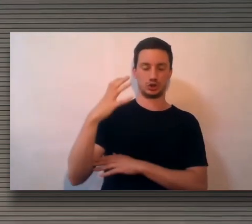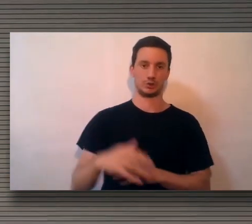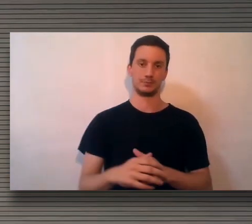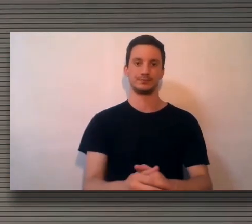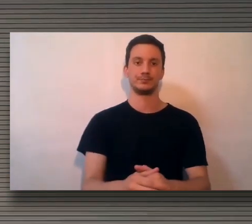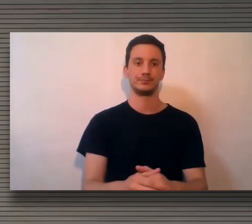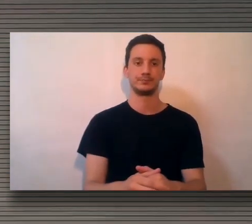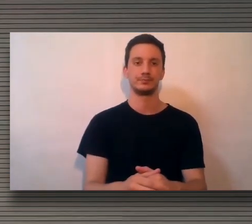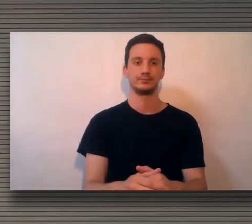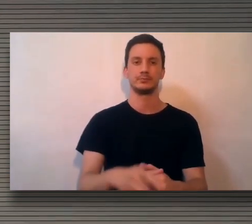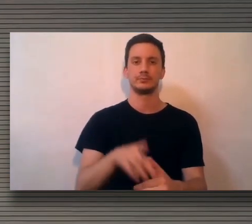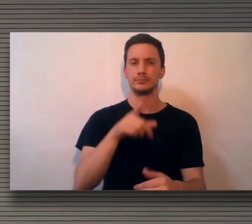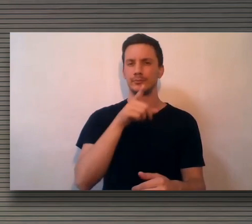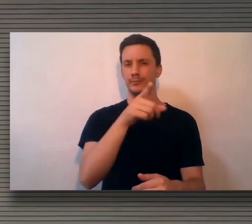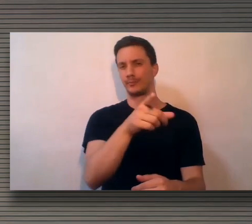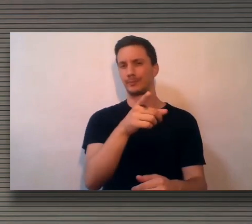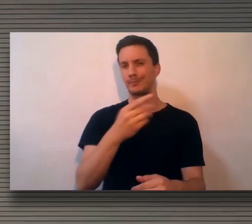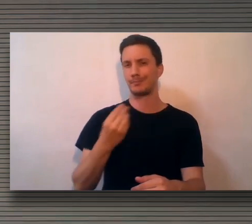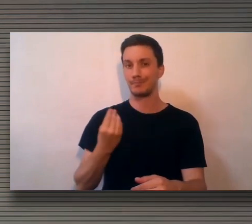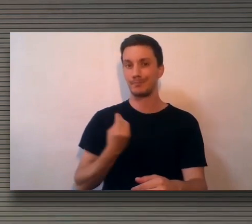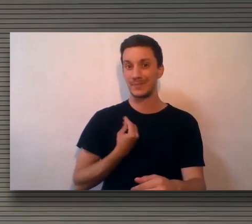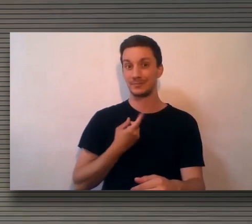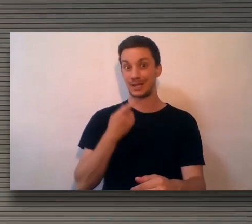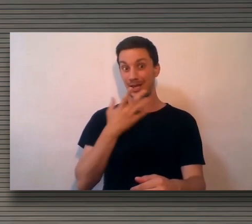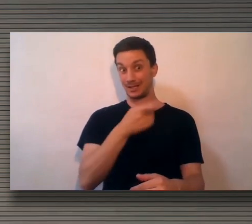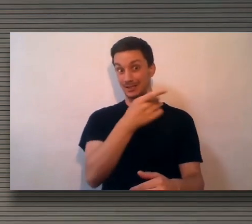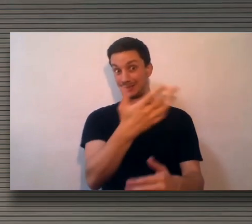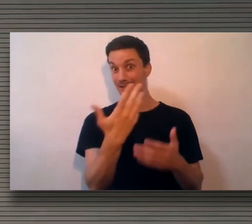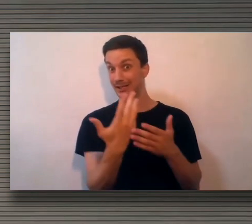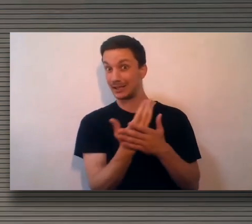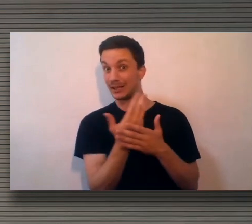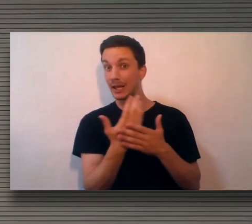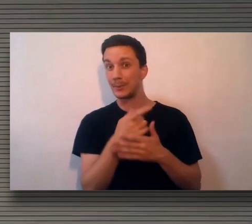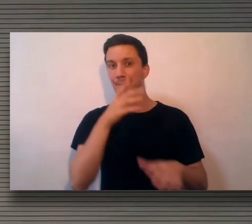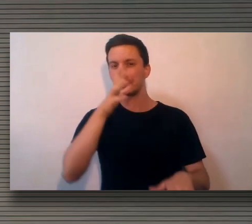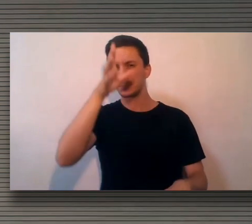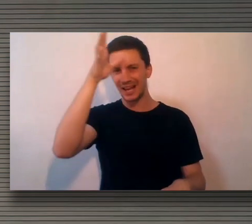Justamente un poco en la línea de esto que nos acabas de comentar de verano, tenemos una